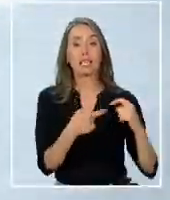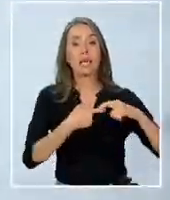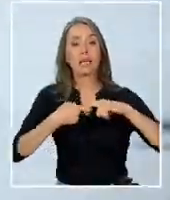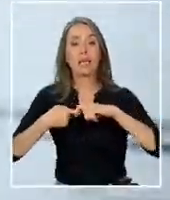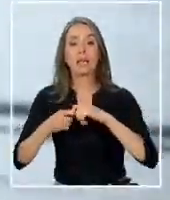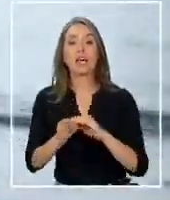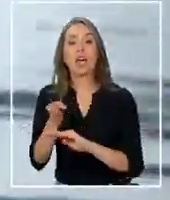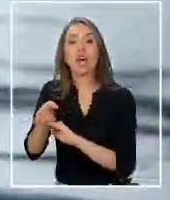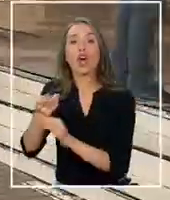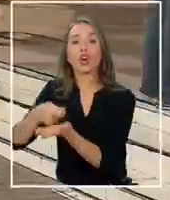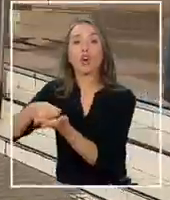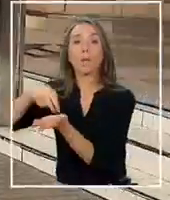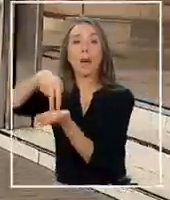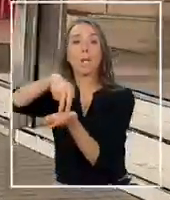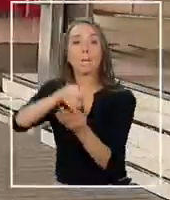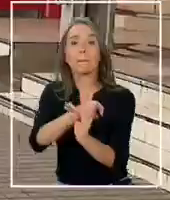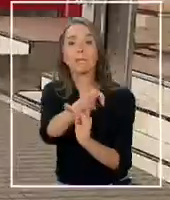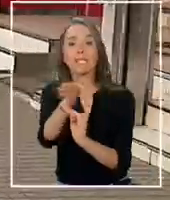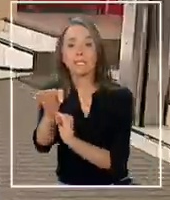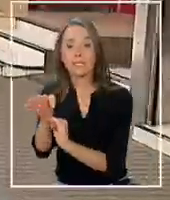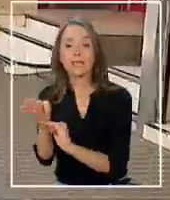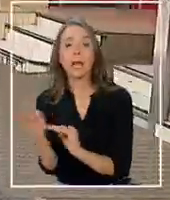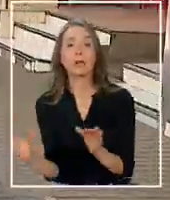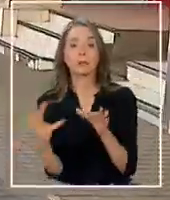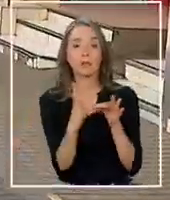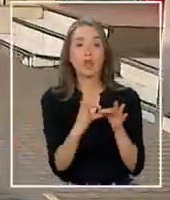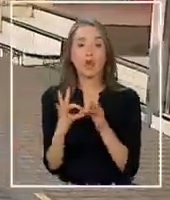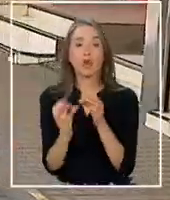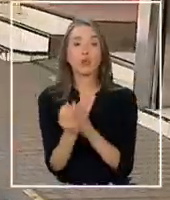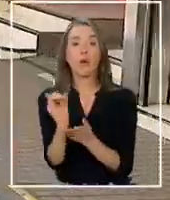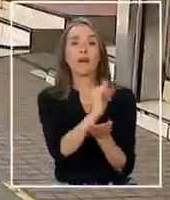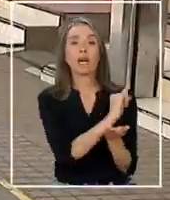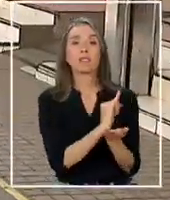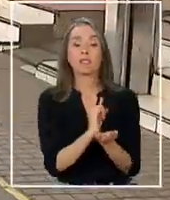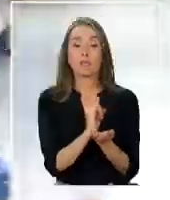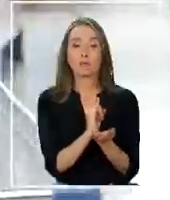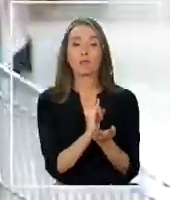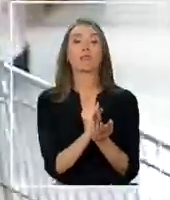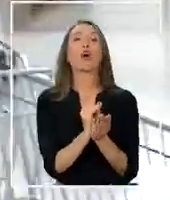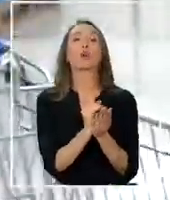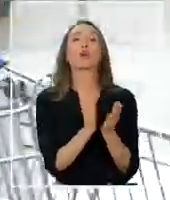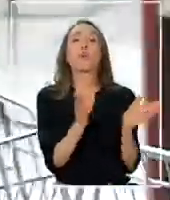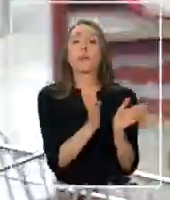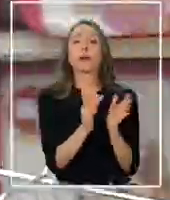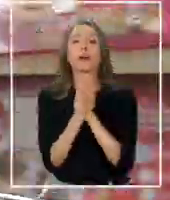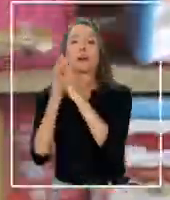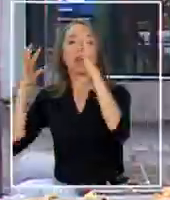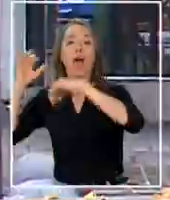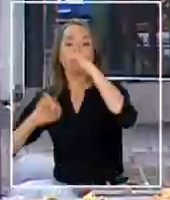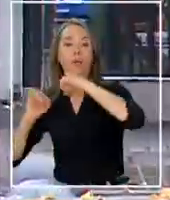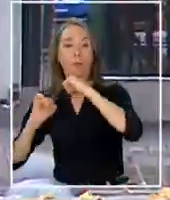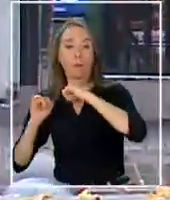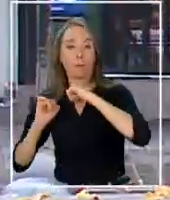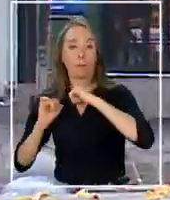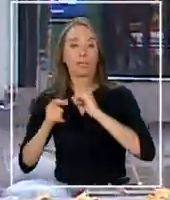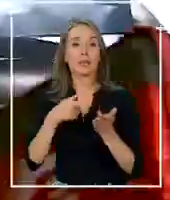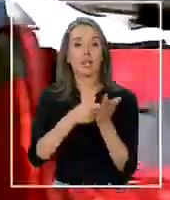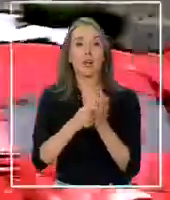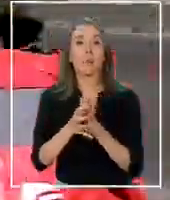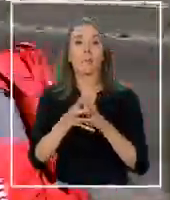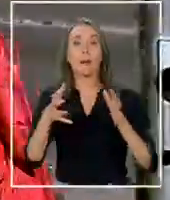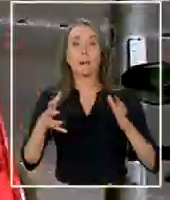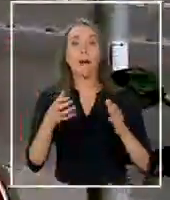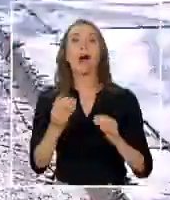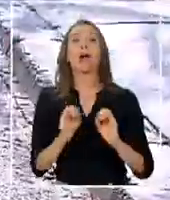las presenciales y donde emerjan nuevas alianzas y actores en paralelo a las grandes compañías, ampliando el universo de las compras